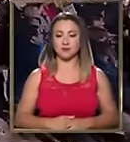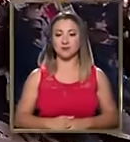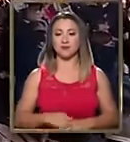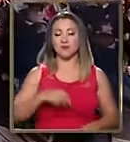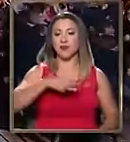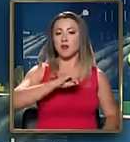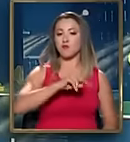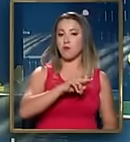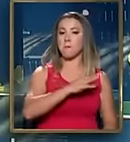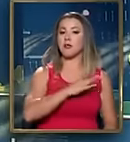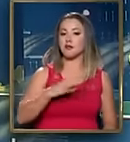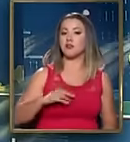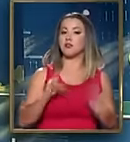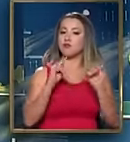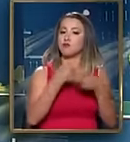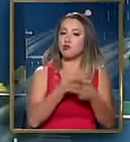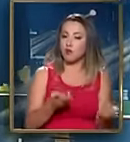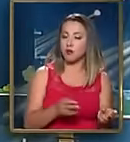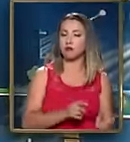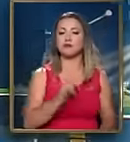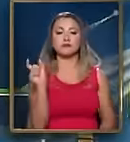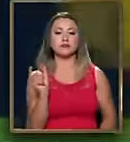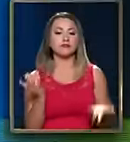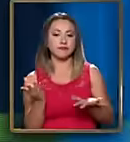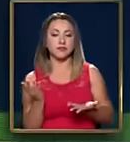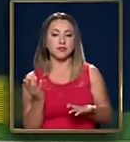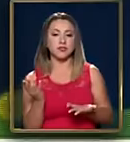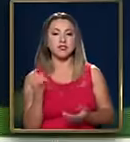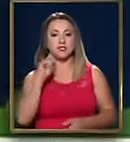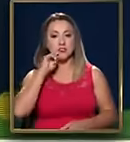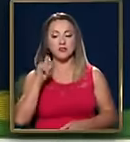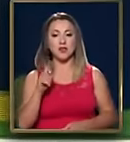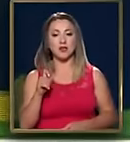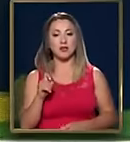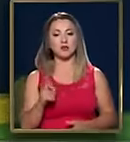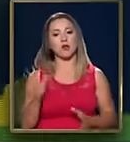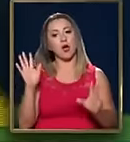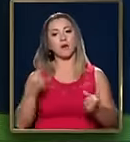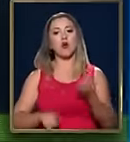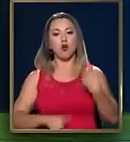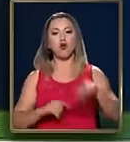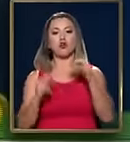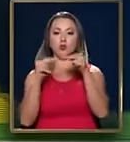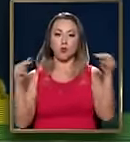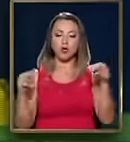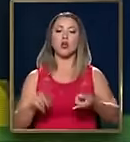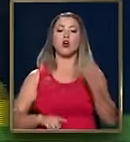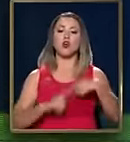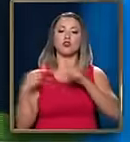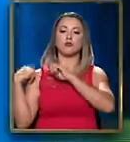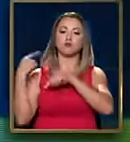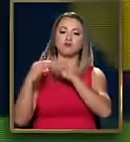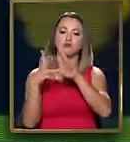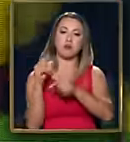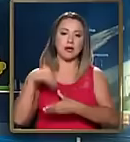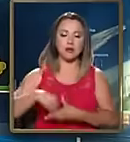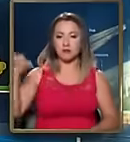MOP, Ministerio de Obras Públicas. MOP, mándate otro puente, métete otro pariente, anda a saber tú,